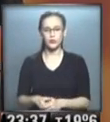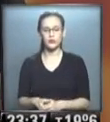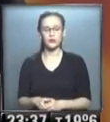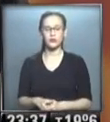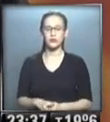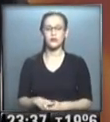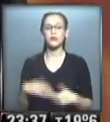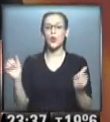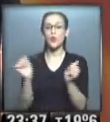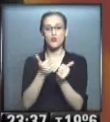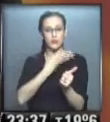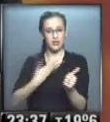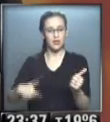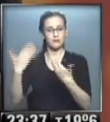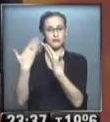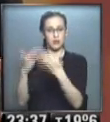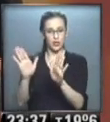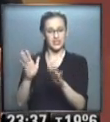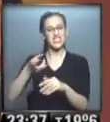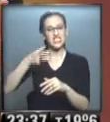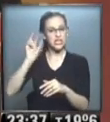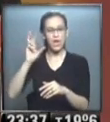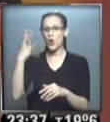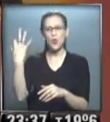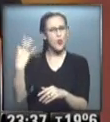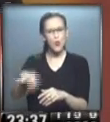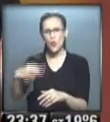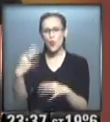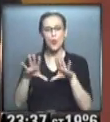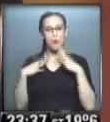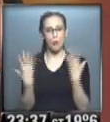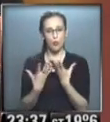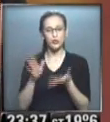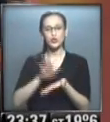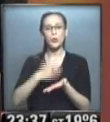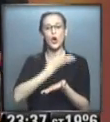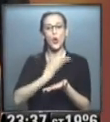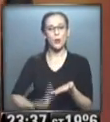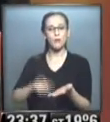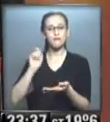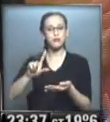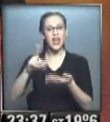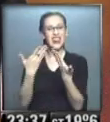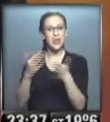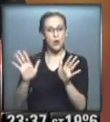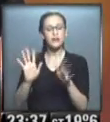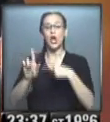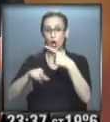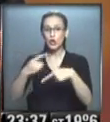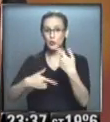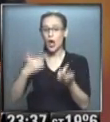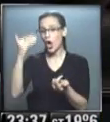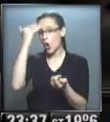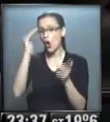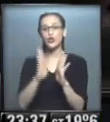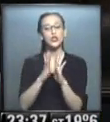con presidentes democráticos. Chile es un caso único en el mundo de una transición a la democracia y gobiernos democráticos que siguieron funcionando con una Constitución, lo decía Tilio